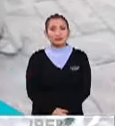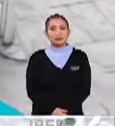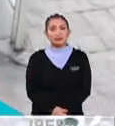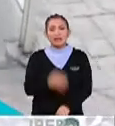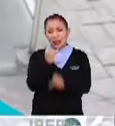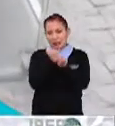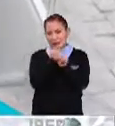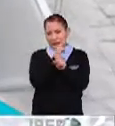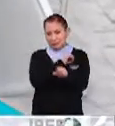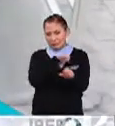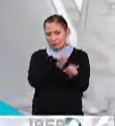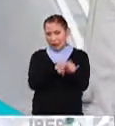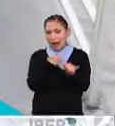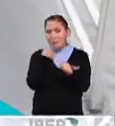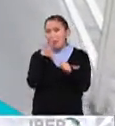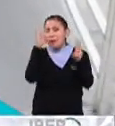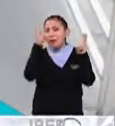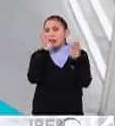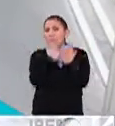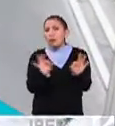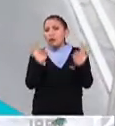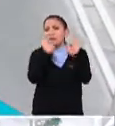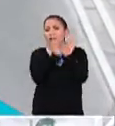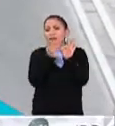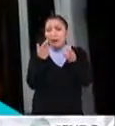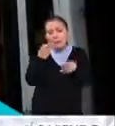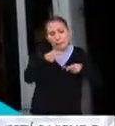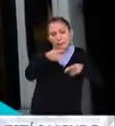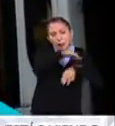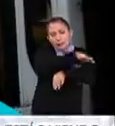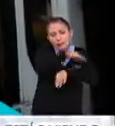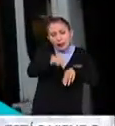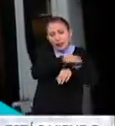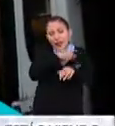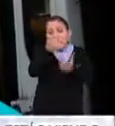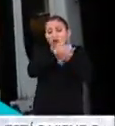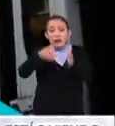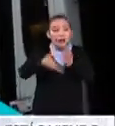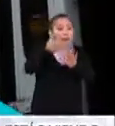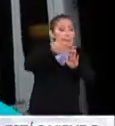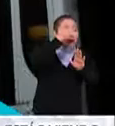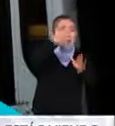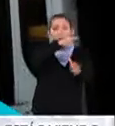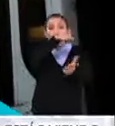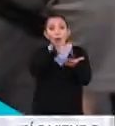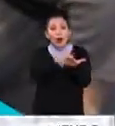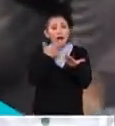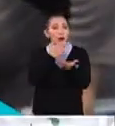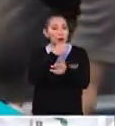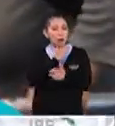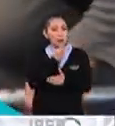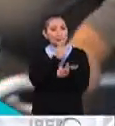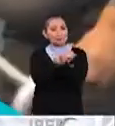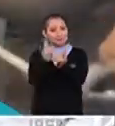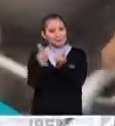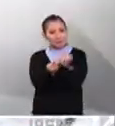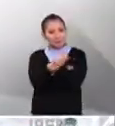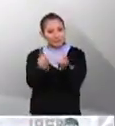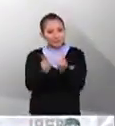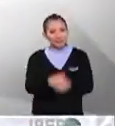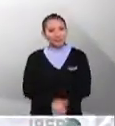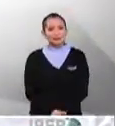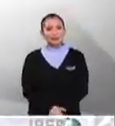En nuestro reportaje especial hablaremos sobre la importancia de diseñar adecuadamente las ciudades para que se conviertan en espacios de sana convivencia.